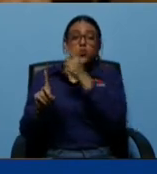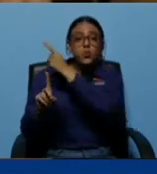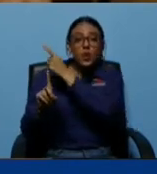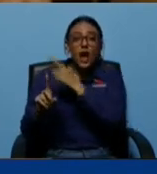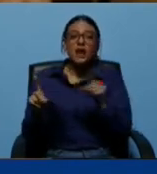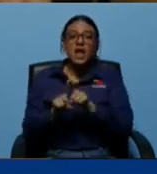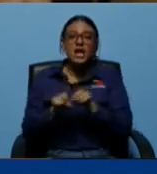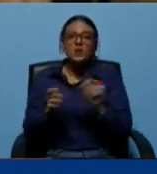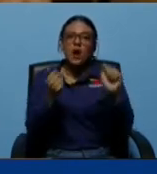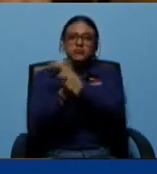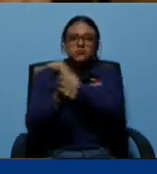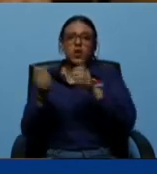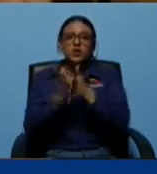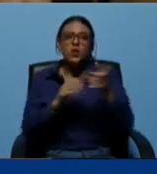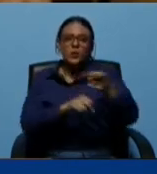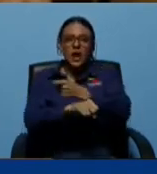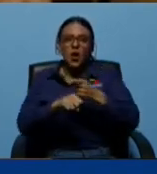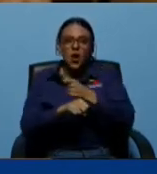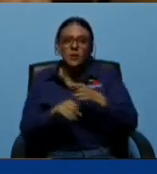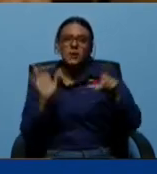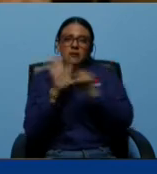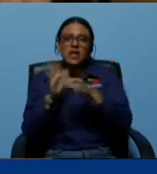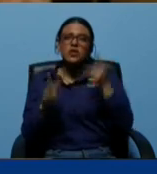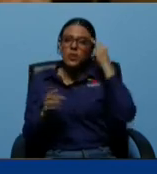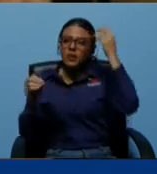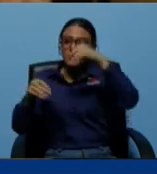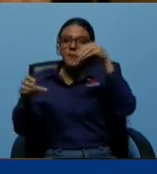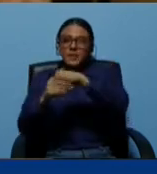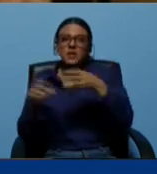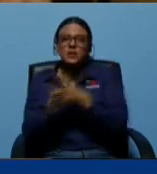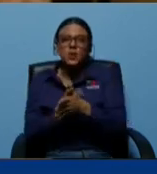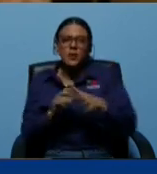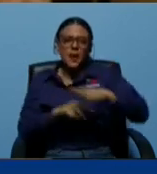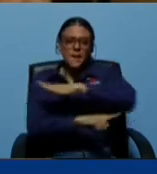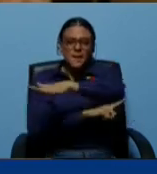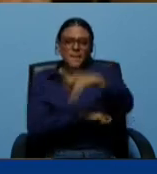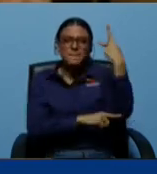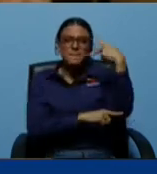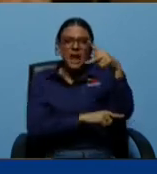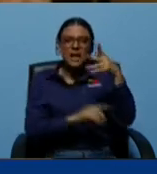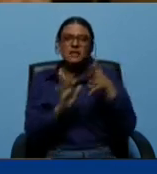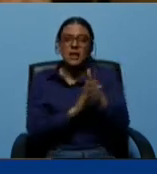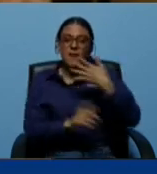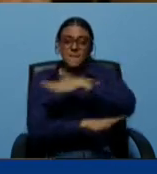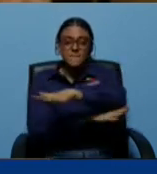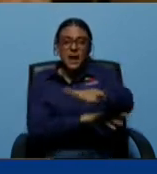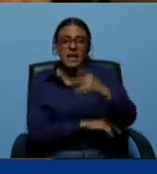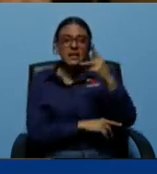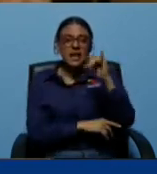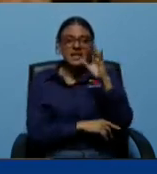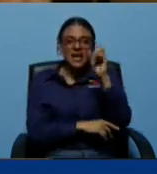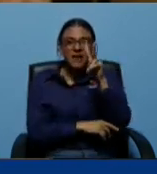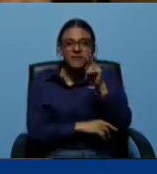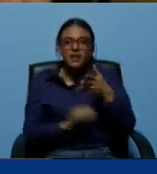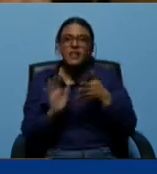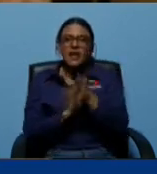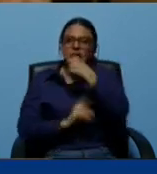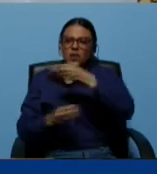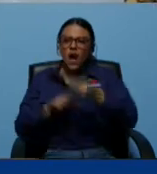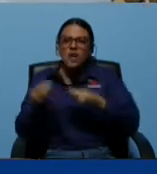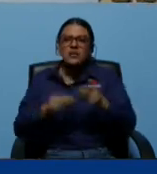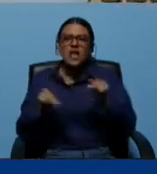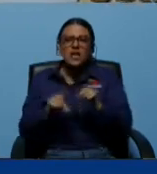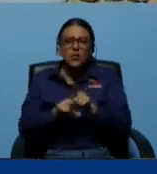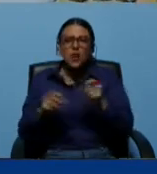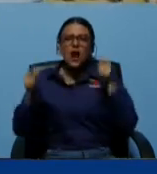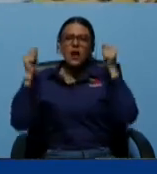legítimo mediante la estrategia de ocupar una plaza, la plaza de Kiev, generar manifestaciones,